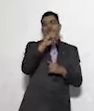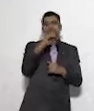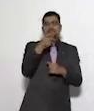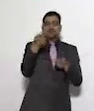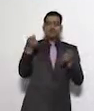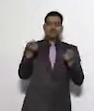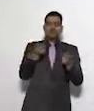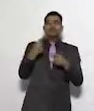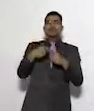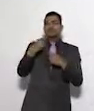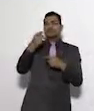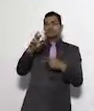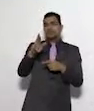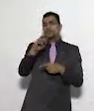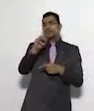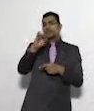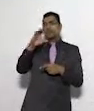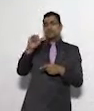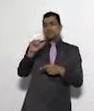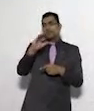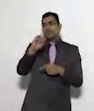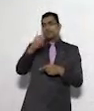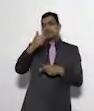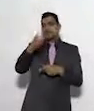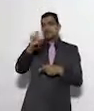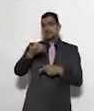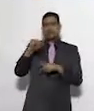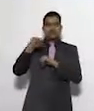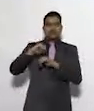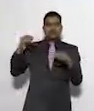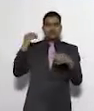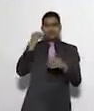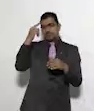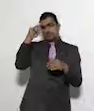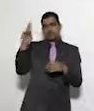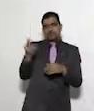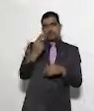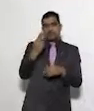Modera la doctora Mónica González Contró, abogada general de la